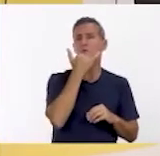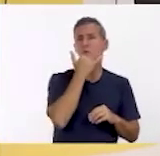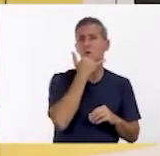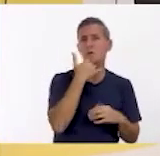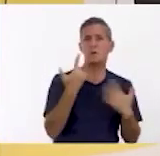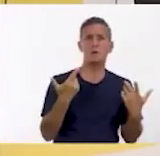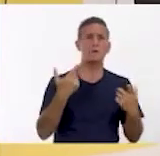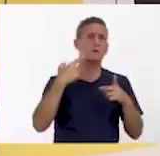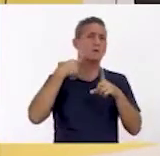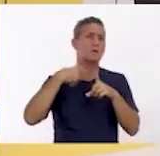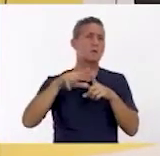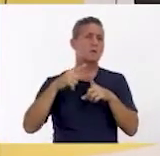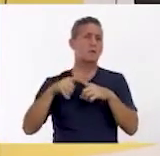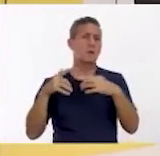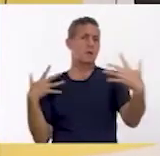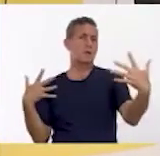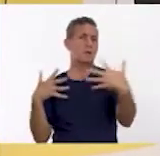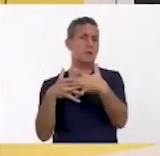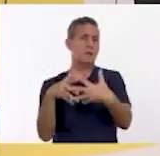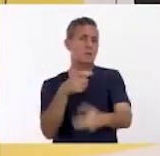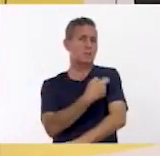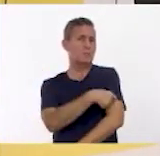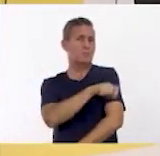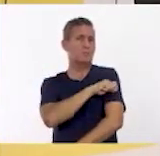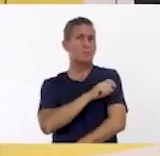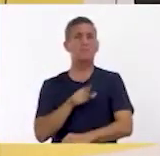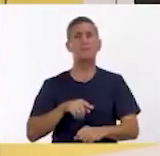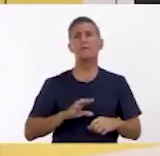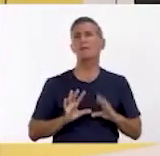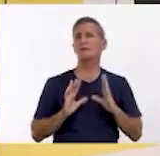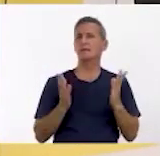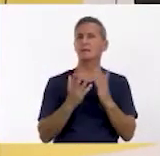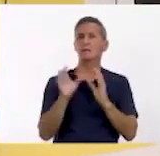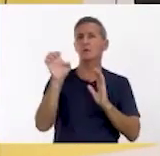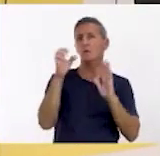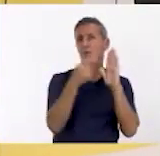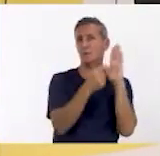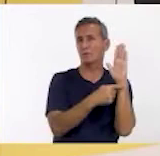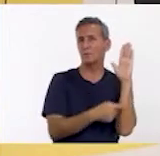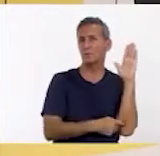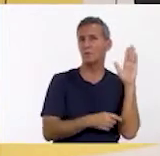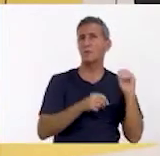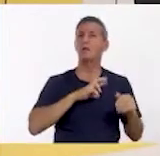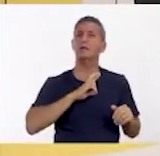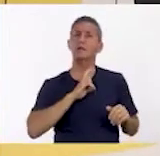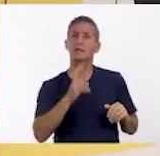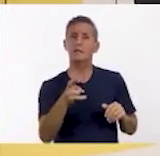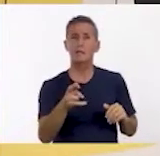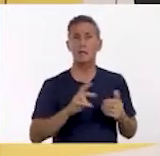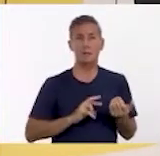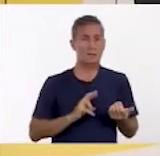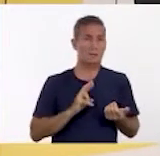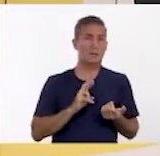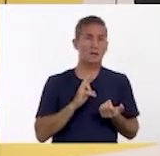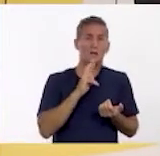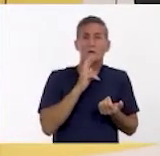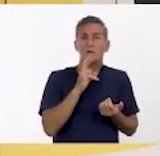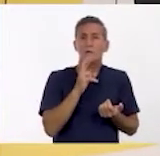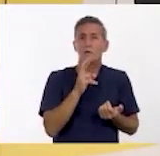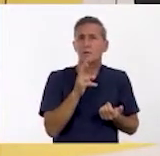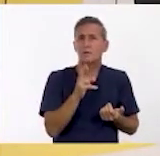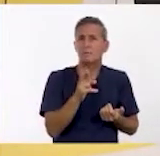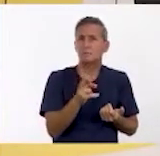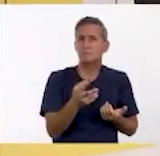errores cometidos, pueden hablar de las relaciones con las masas, pueden estar hablando de todos esos elementos en su